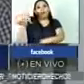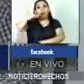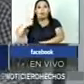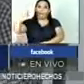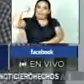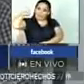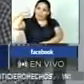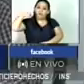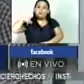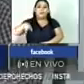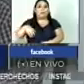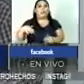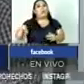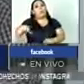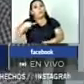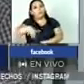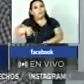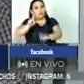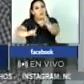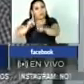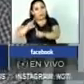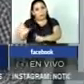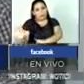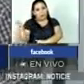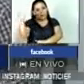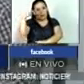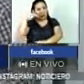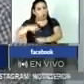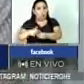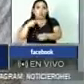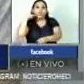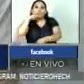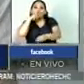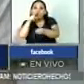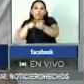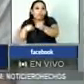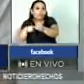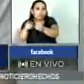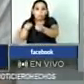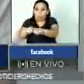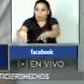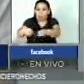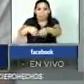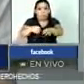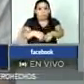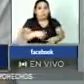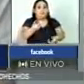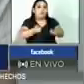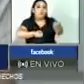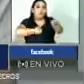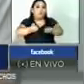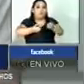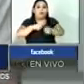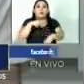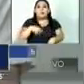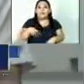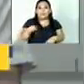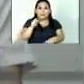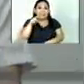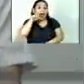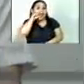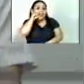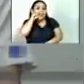Entonces, y en la zona de Metapán, se están perdiendo todas las tomateras. El sector cañero puede aportar el recurso que es más